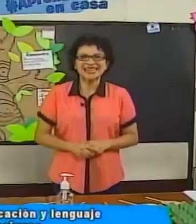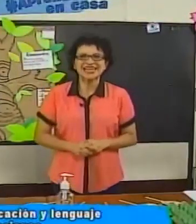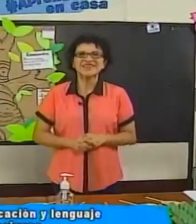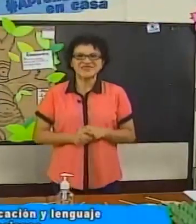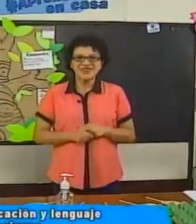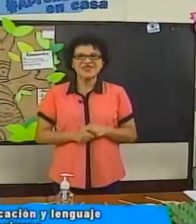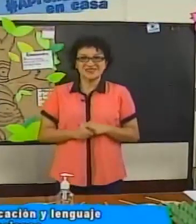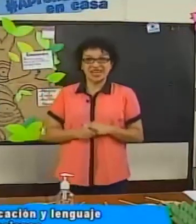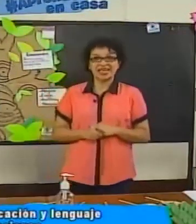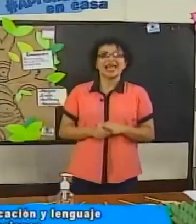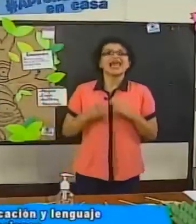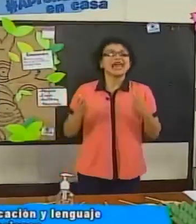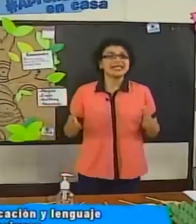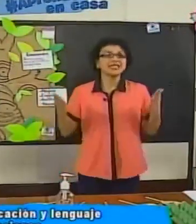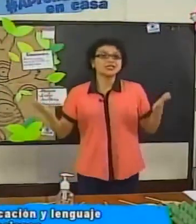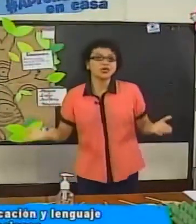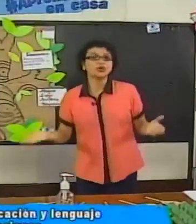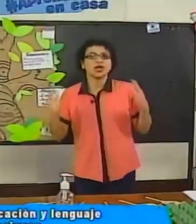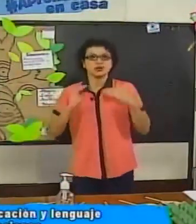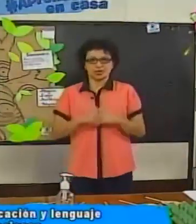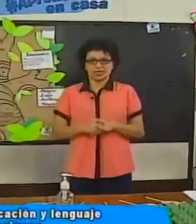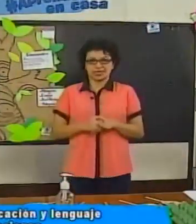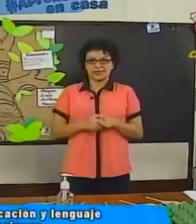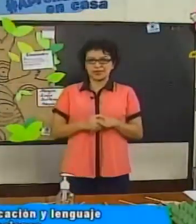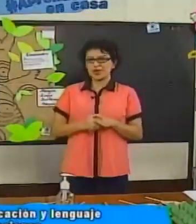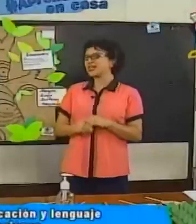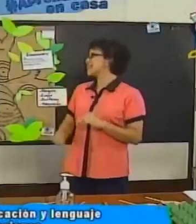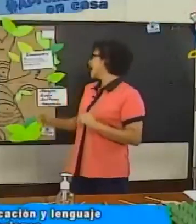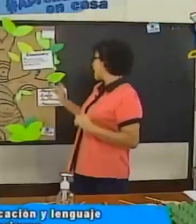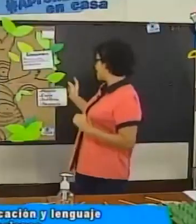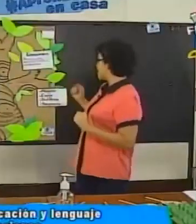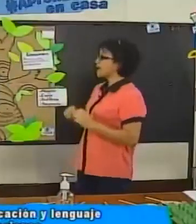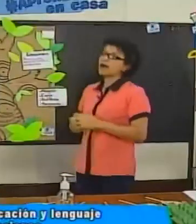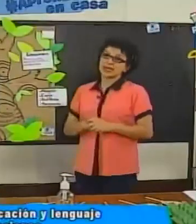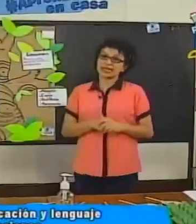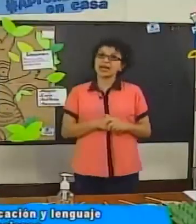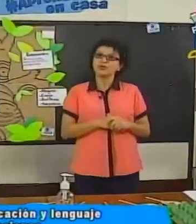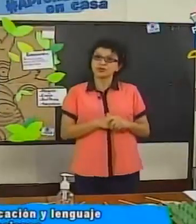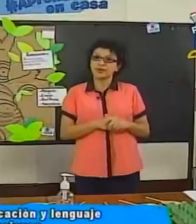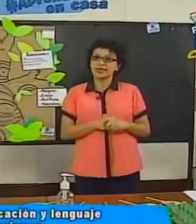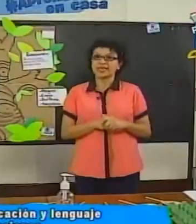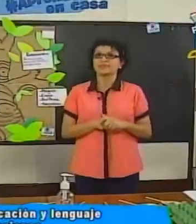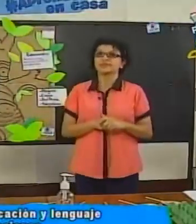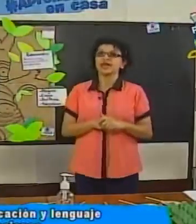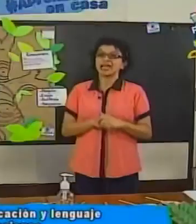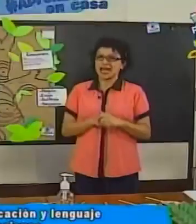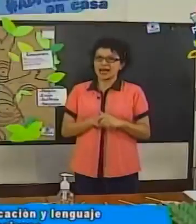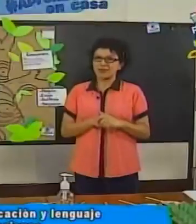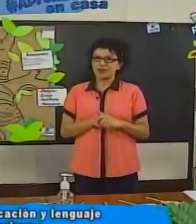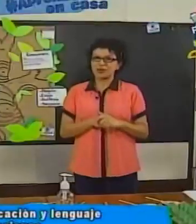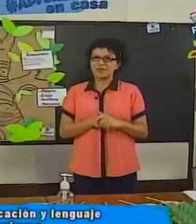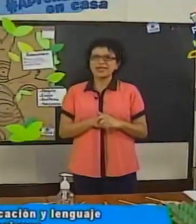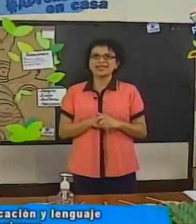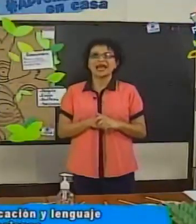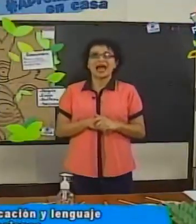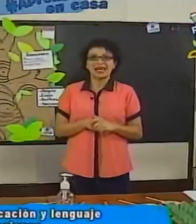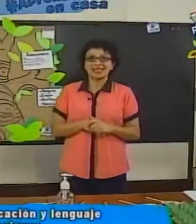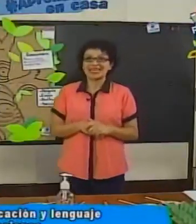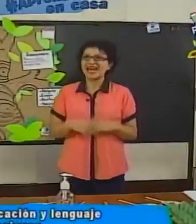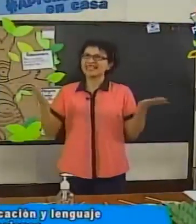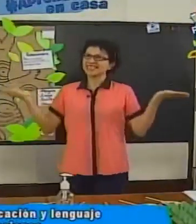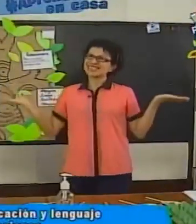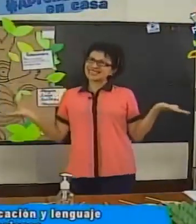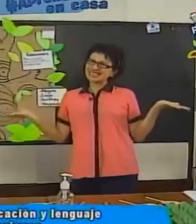Excelente. Muy bien. Esas son nuestras emociones. A ver, digamos nuevamente. Y hagámoslo nuevamente.